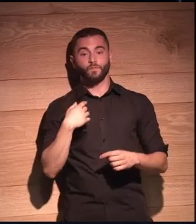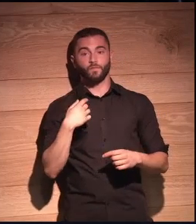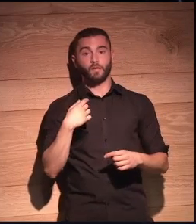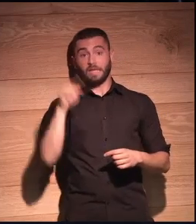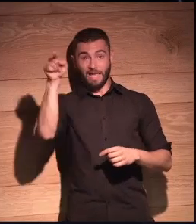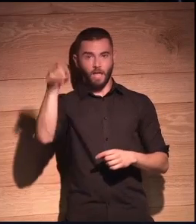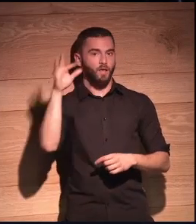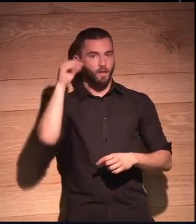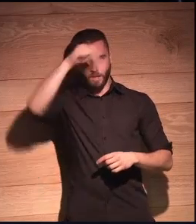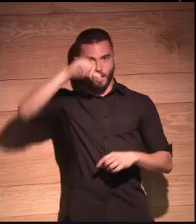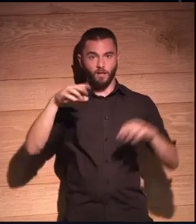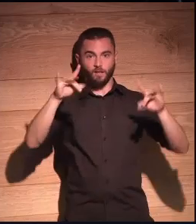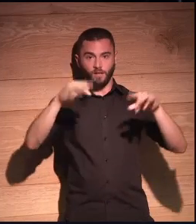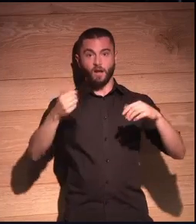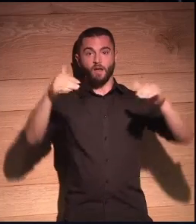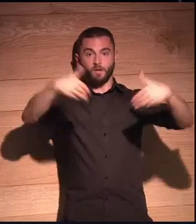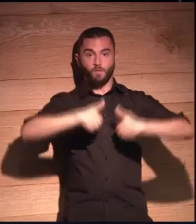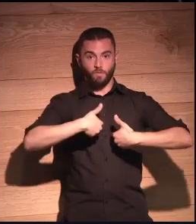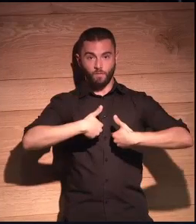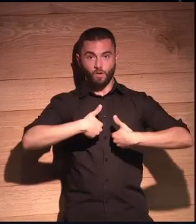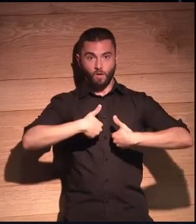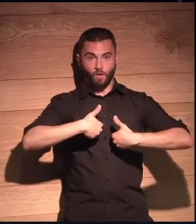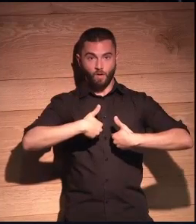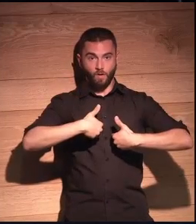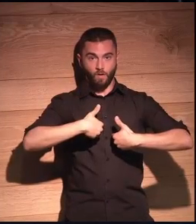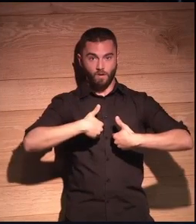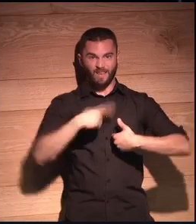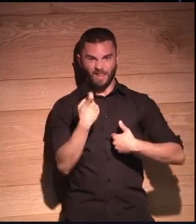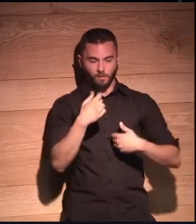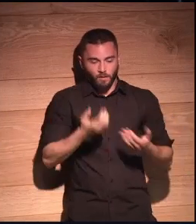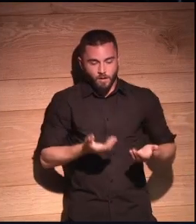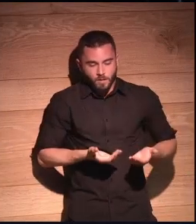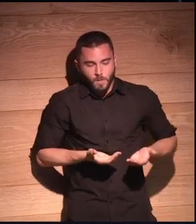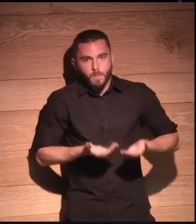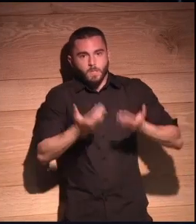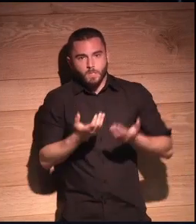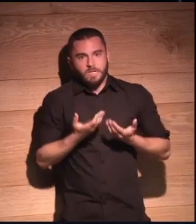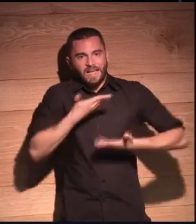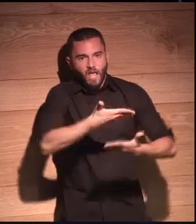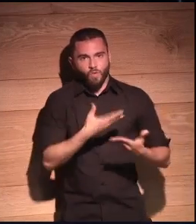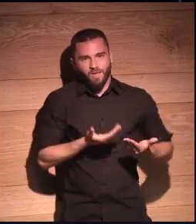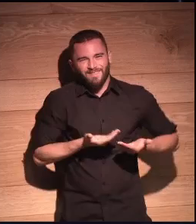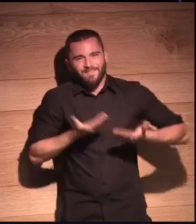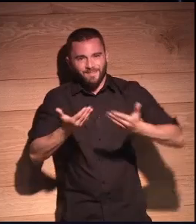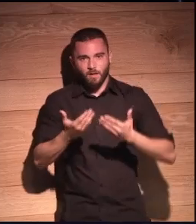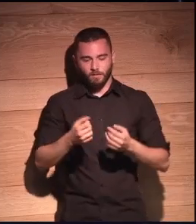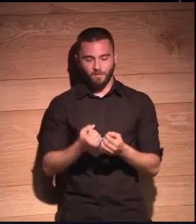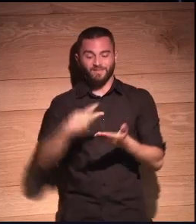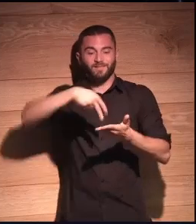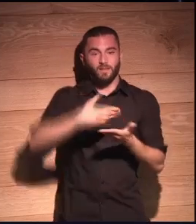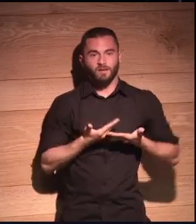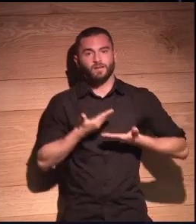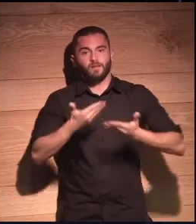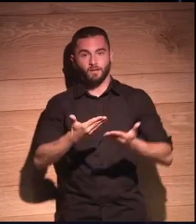Tierra tenían que levantarle a él, un tío de casi 1,90, súper fuerte, tenía que levantarse, y